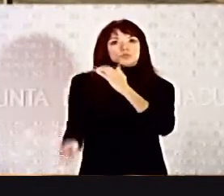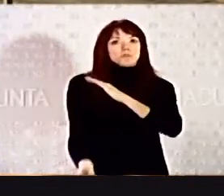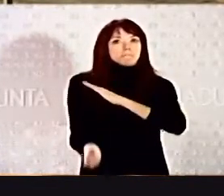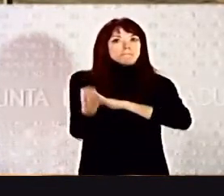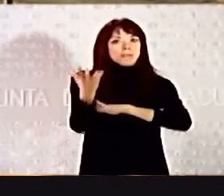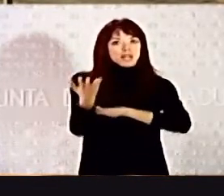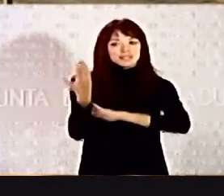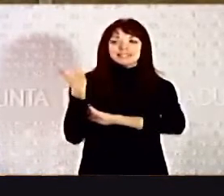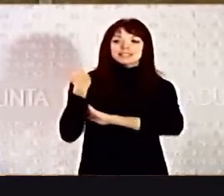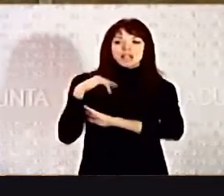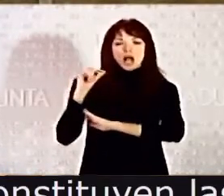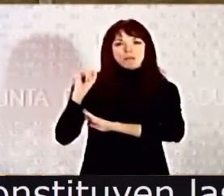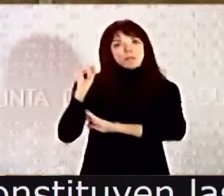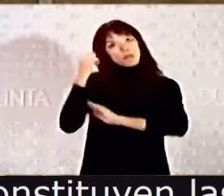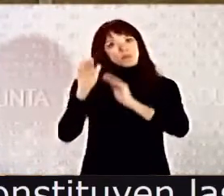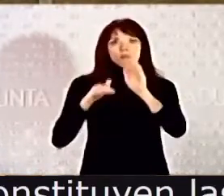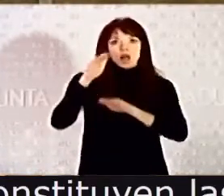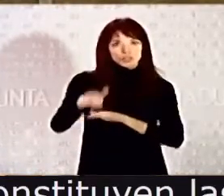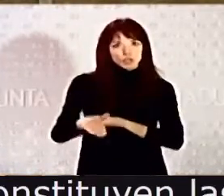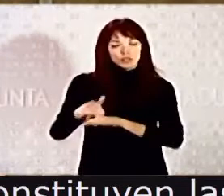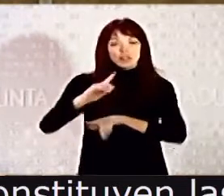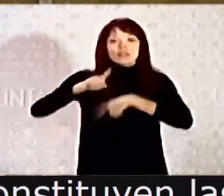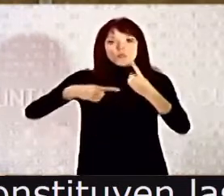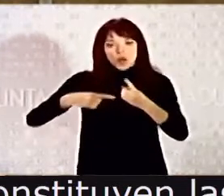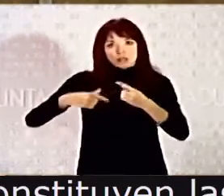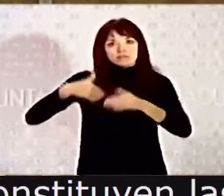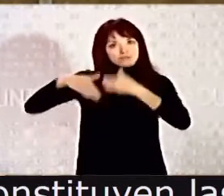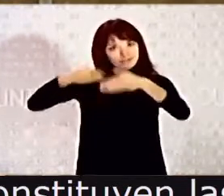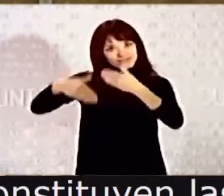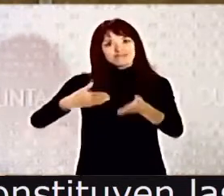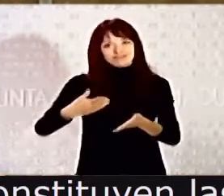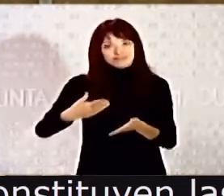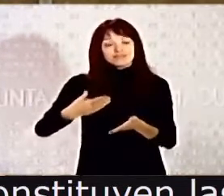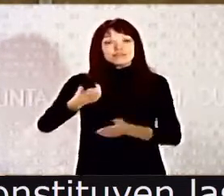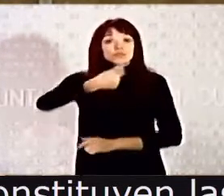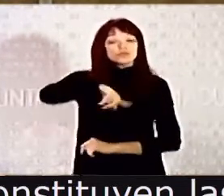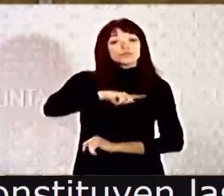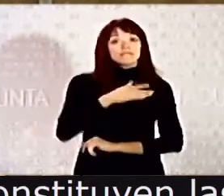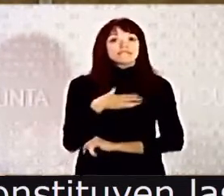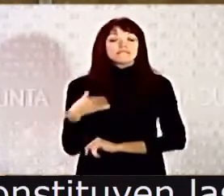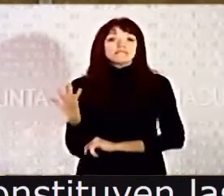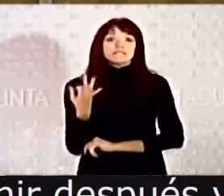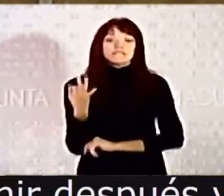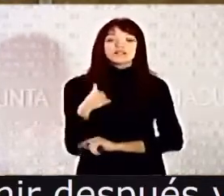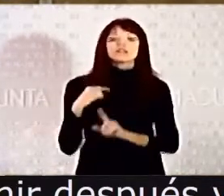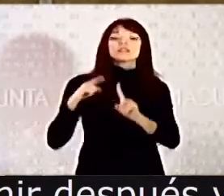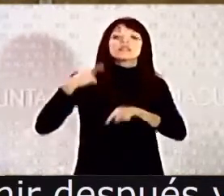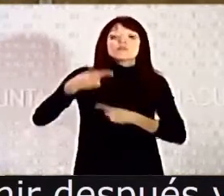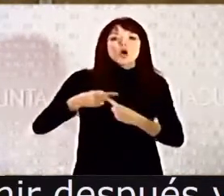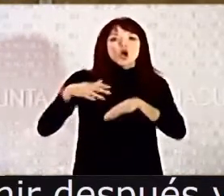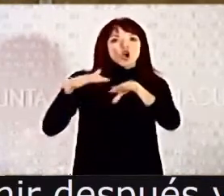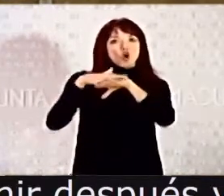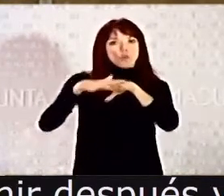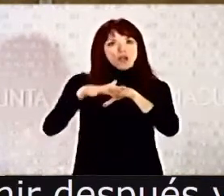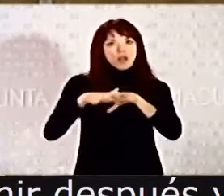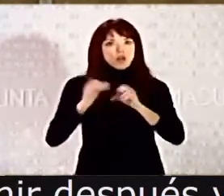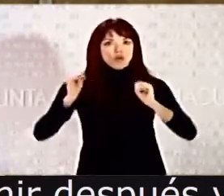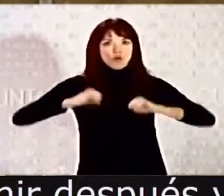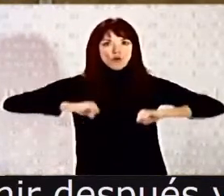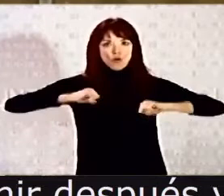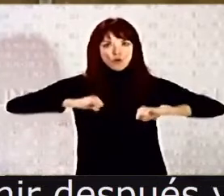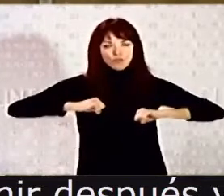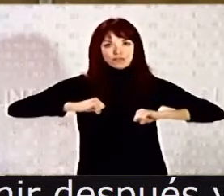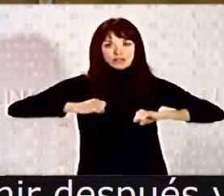paso primero de todo lo que tiene que venir después. Y lo que nosotros queremos que venga después es un gobierno